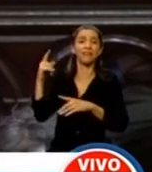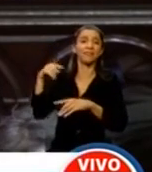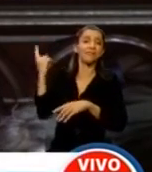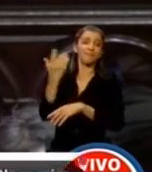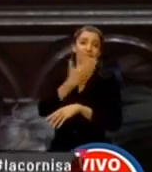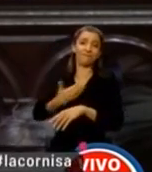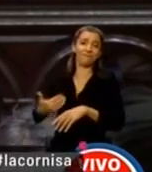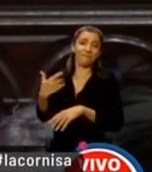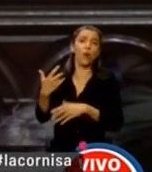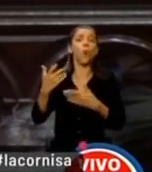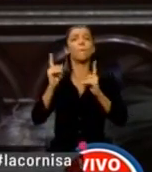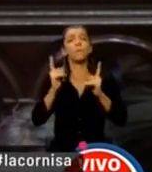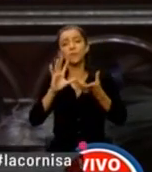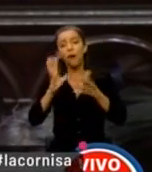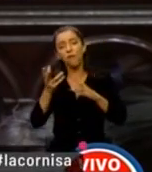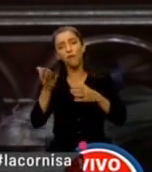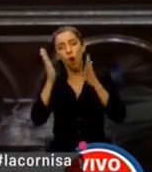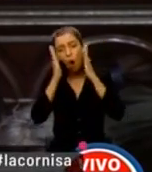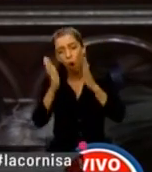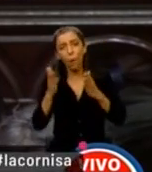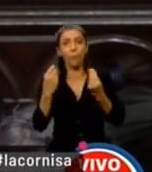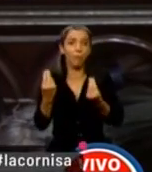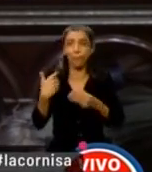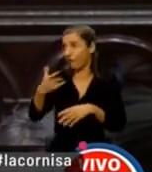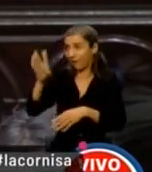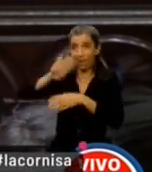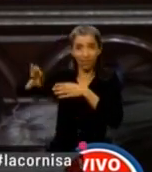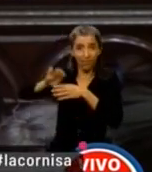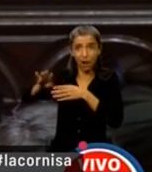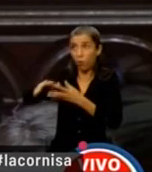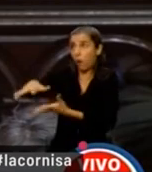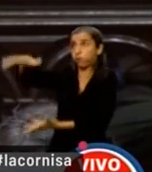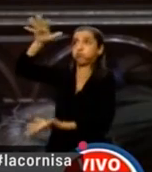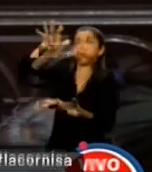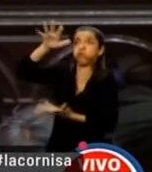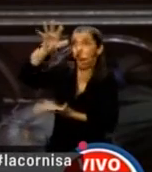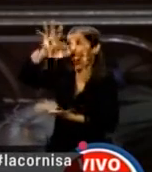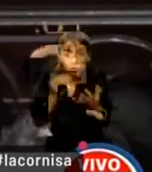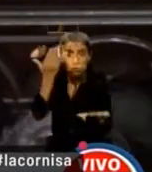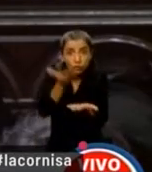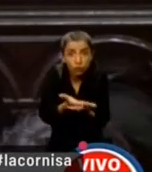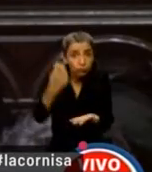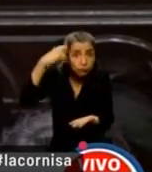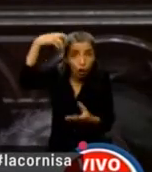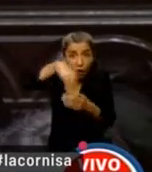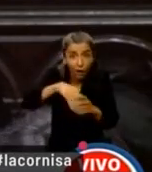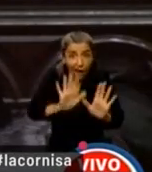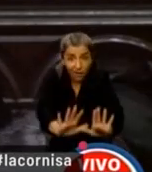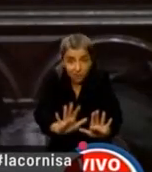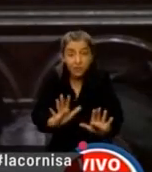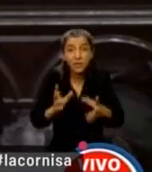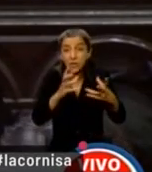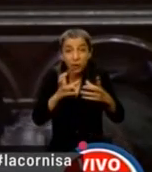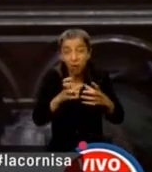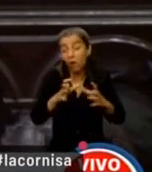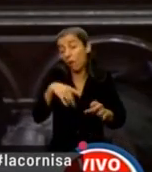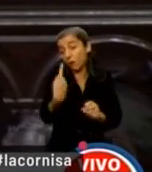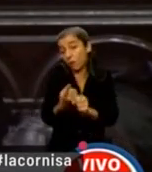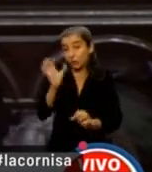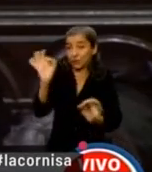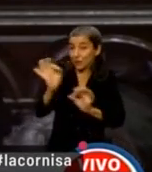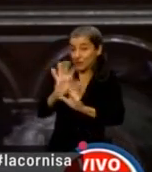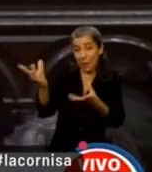oposición para pedir que el tamaño endeudamiento pasara por este Congreso para cuidar nuestra democracia. Votemos, señor presidente, por sí o por